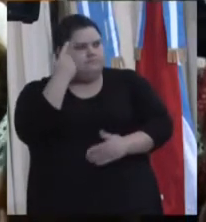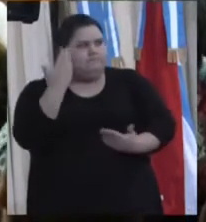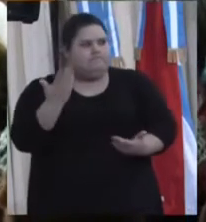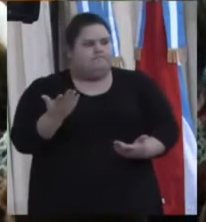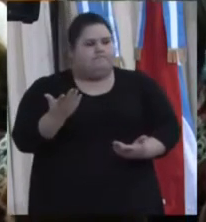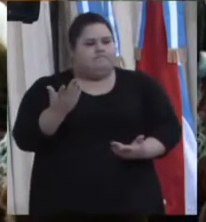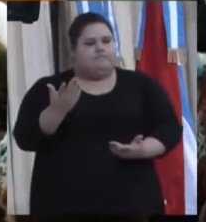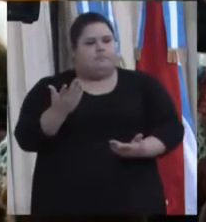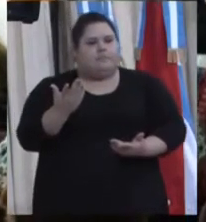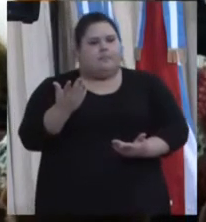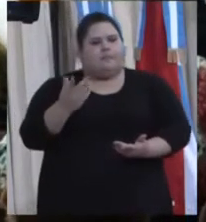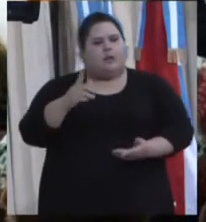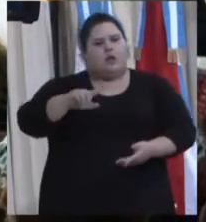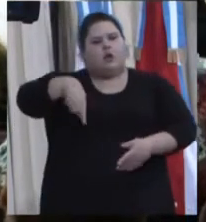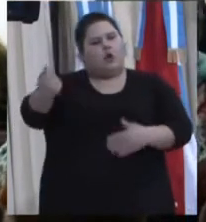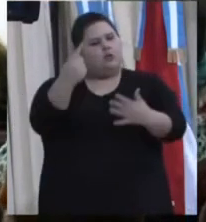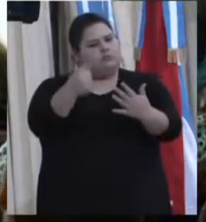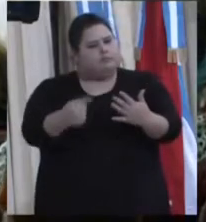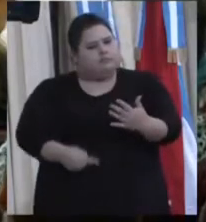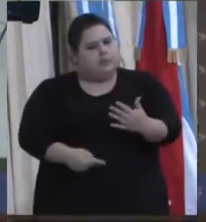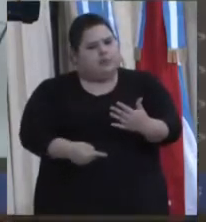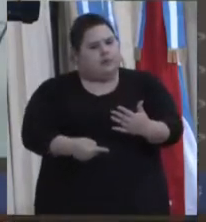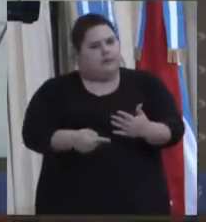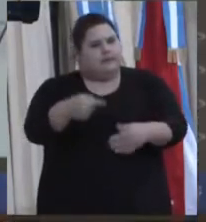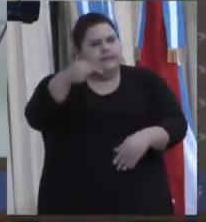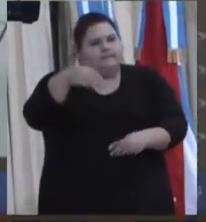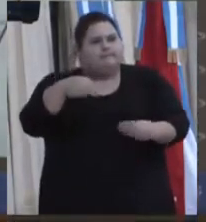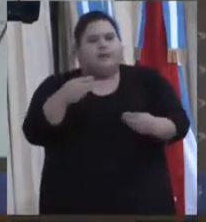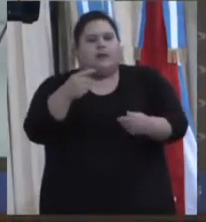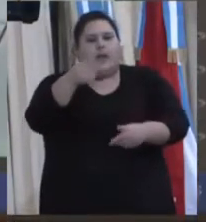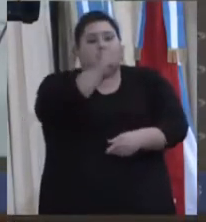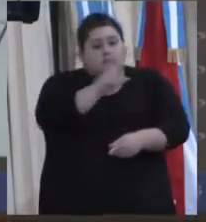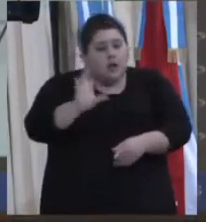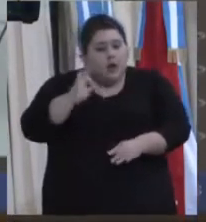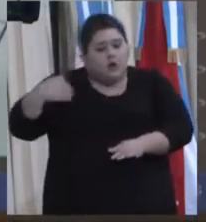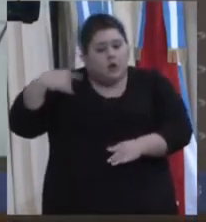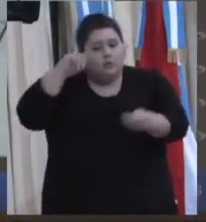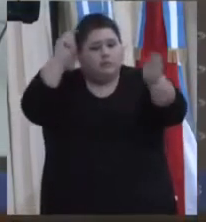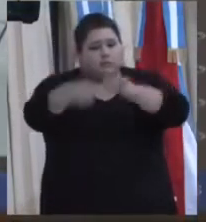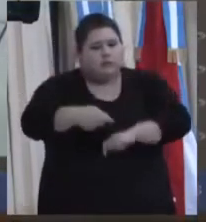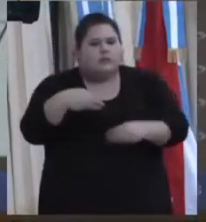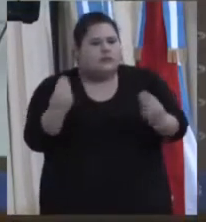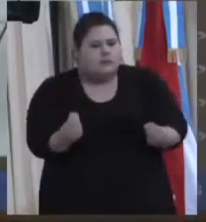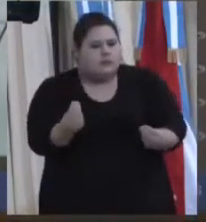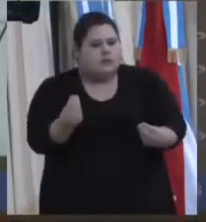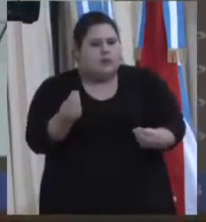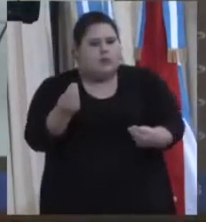digamos, en otras facetas, o en todo caso, qué es lo que pasó en este centenario desde el punto de vista del derecho?